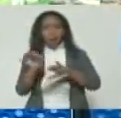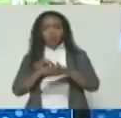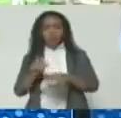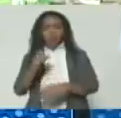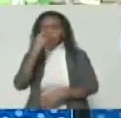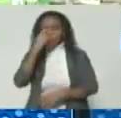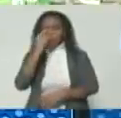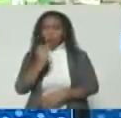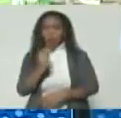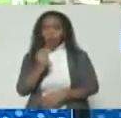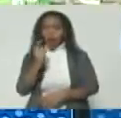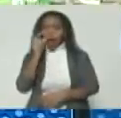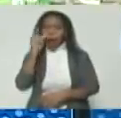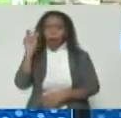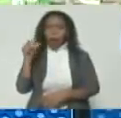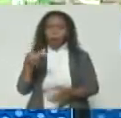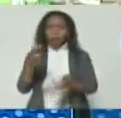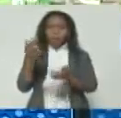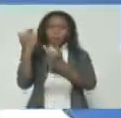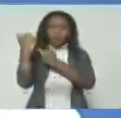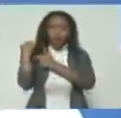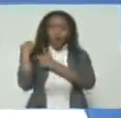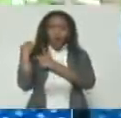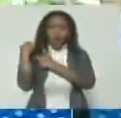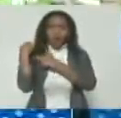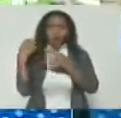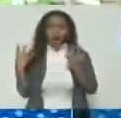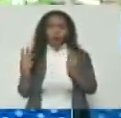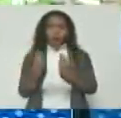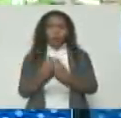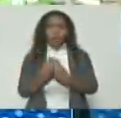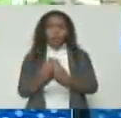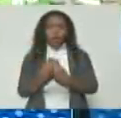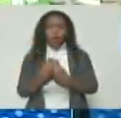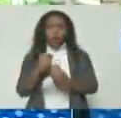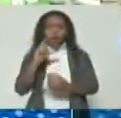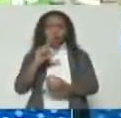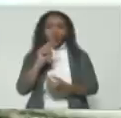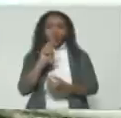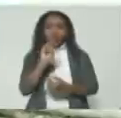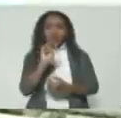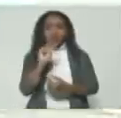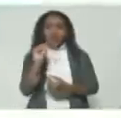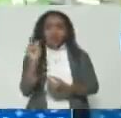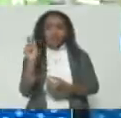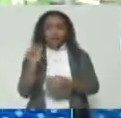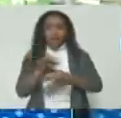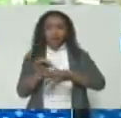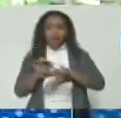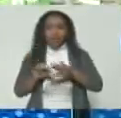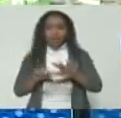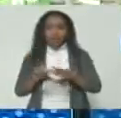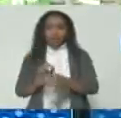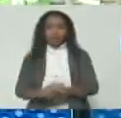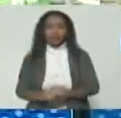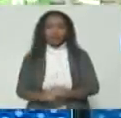Zamora, el compañero Hugo Martínez y el compañero Luis Figueroa, alcalde del municipio Plaza, dos grandes